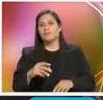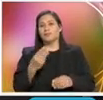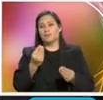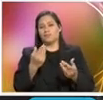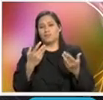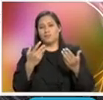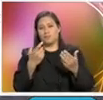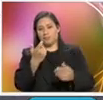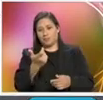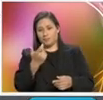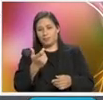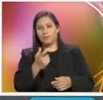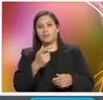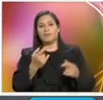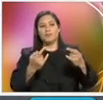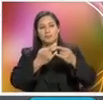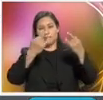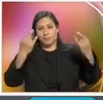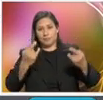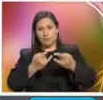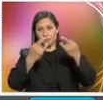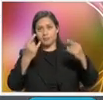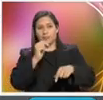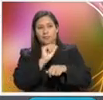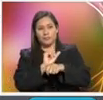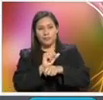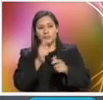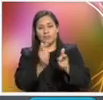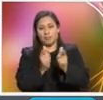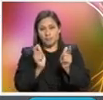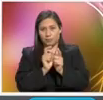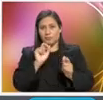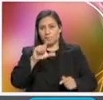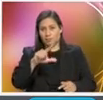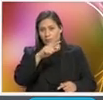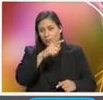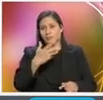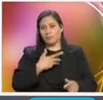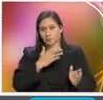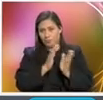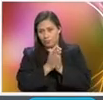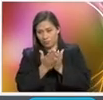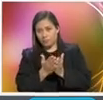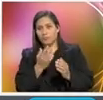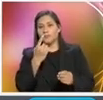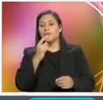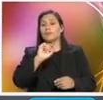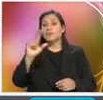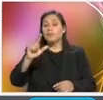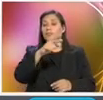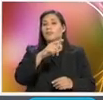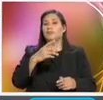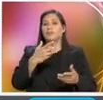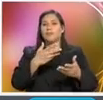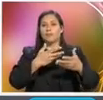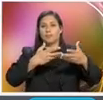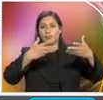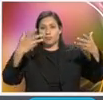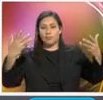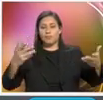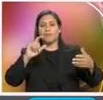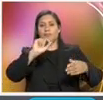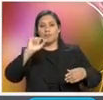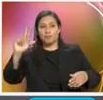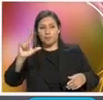hacer documentales de los artistas del Club de los 27. Hay libros, hay uno muy famoso que se llama Las grandes